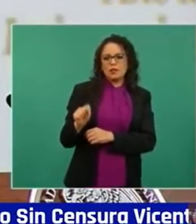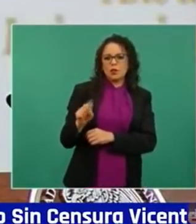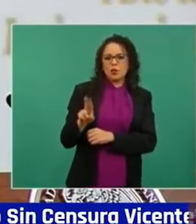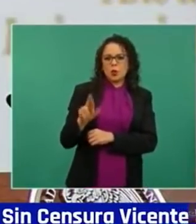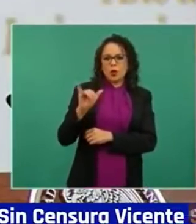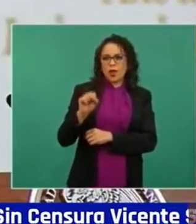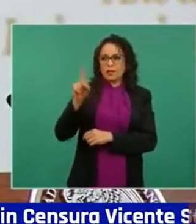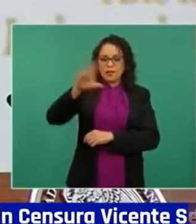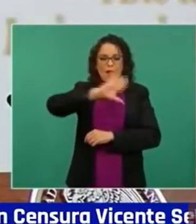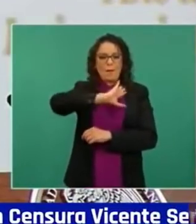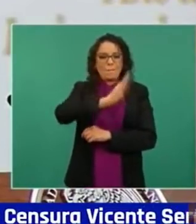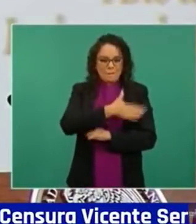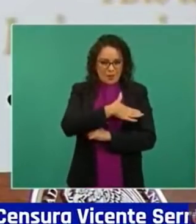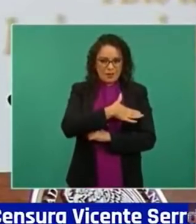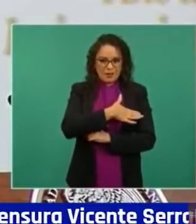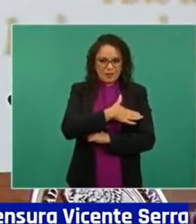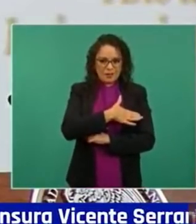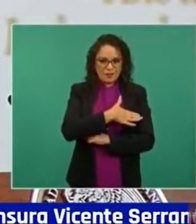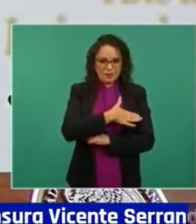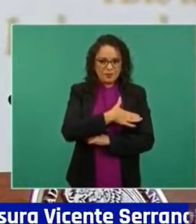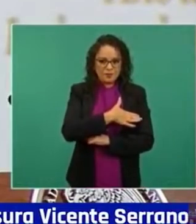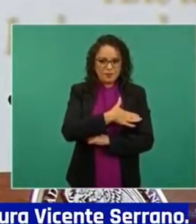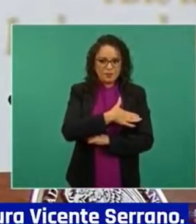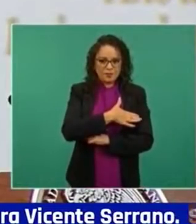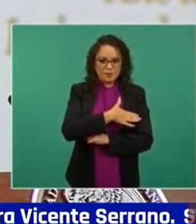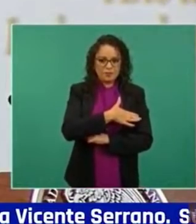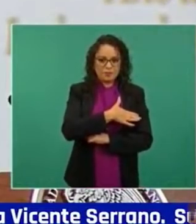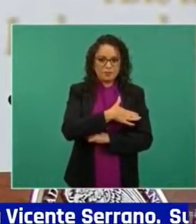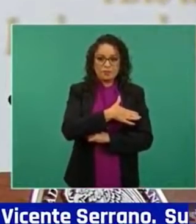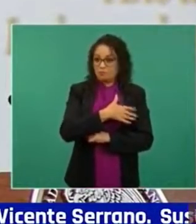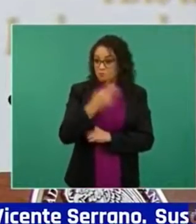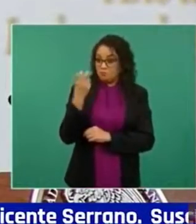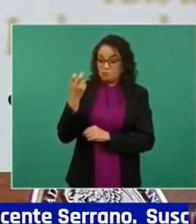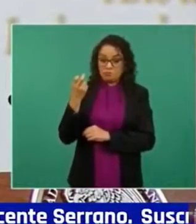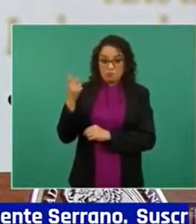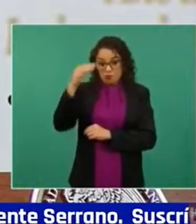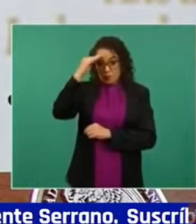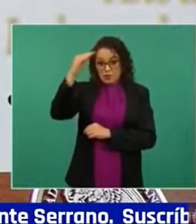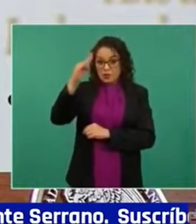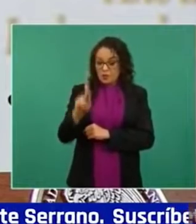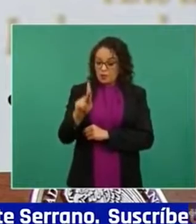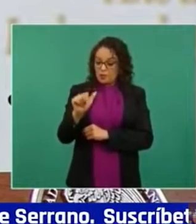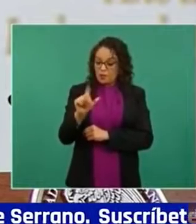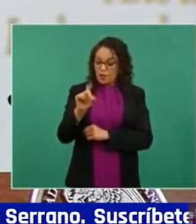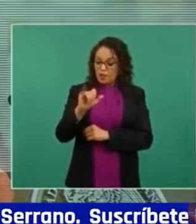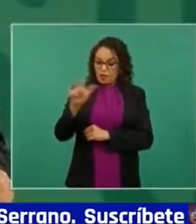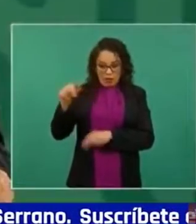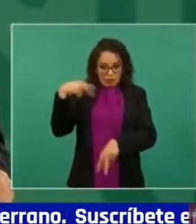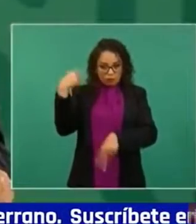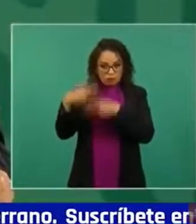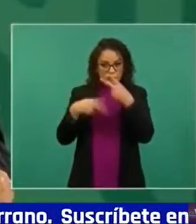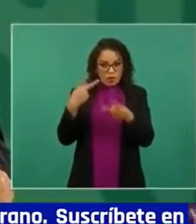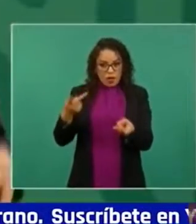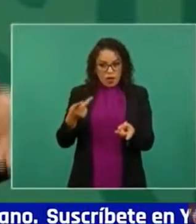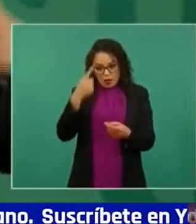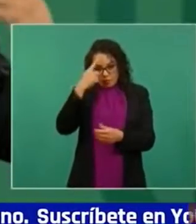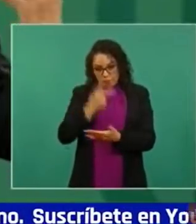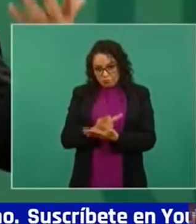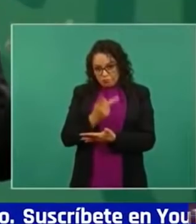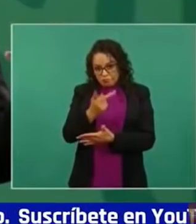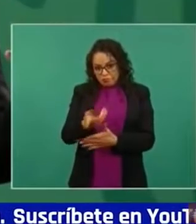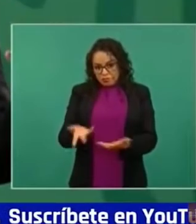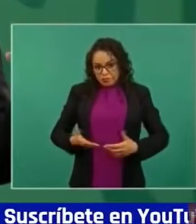en España, fue el señor Padilla, y todavía en